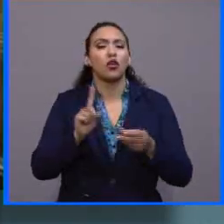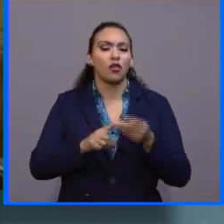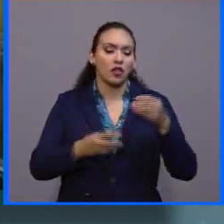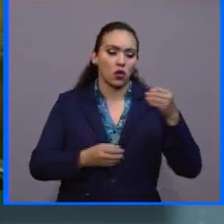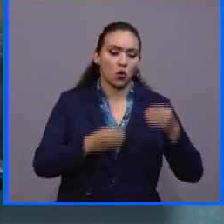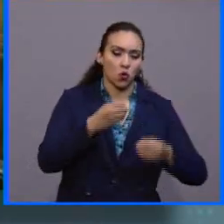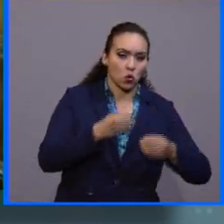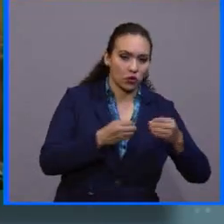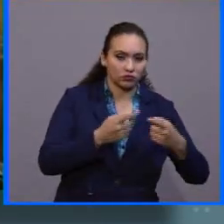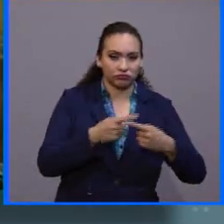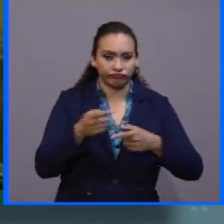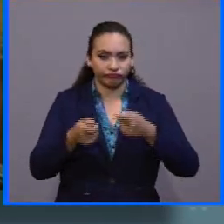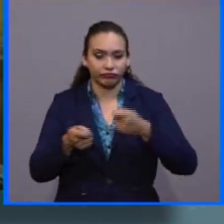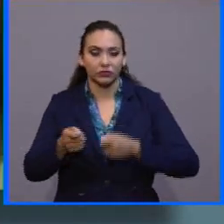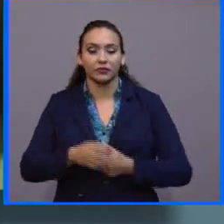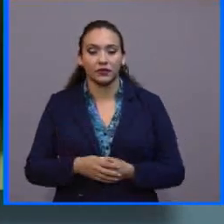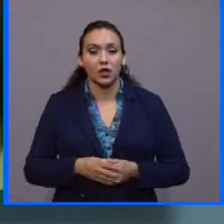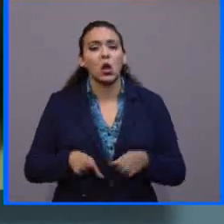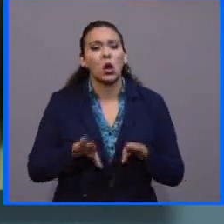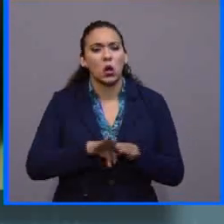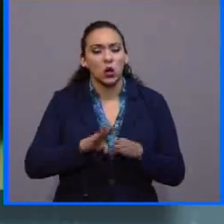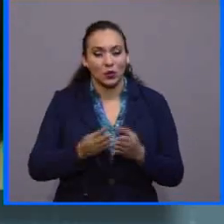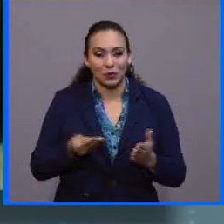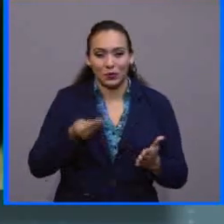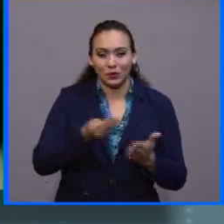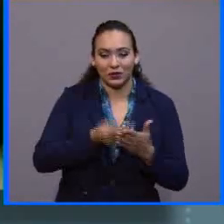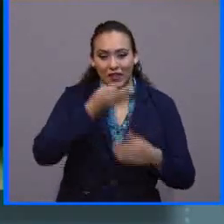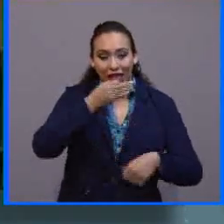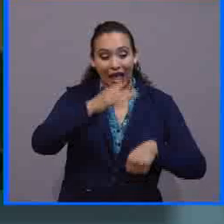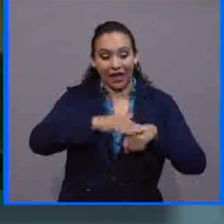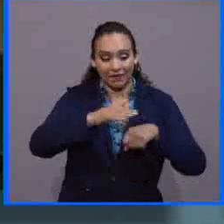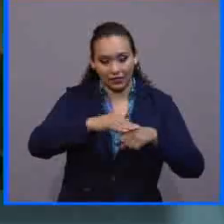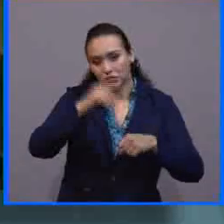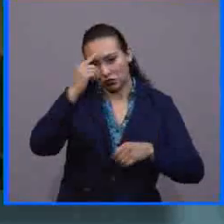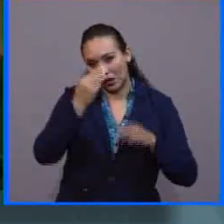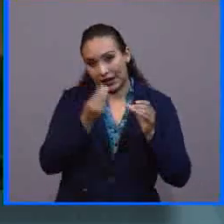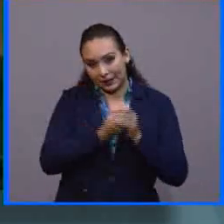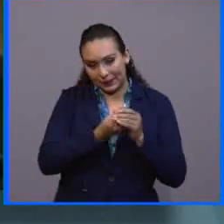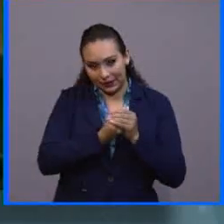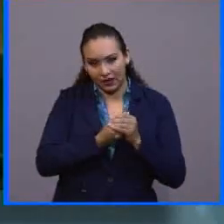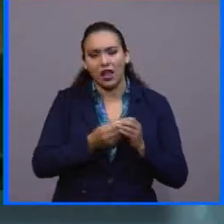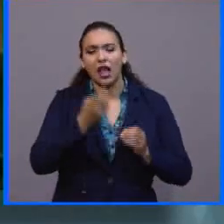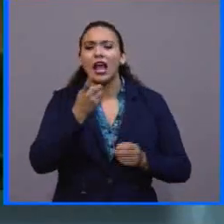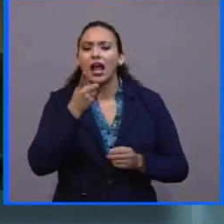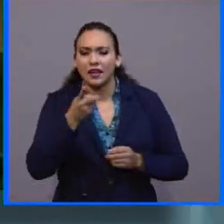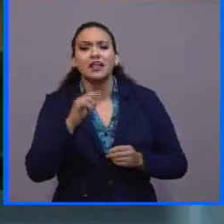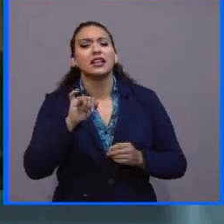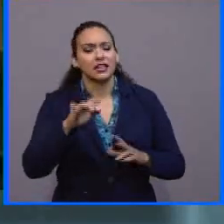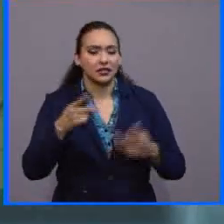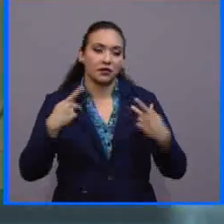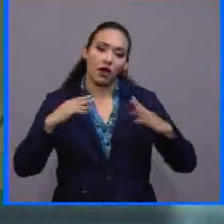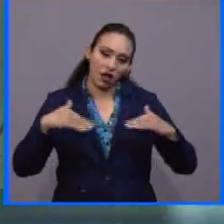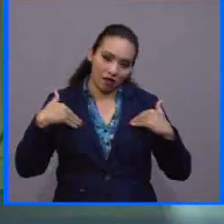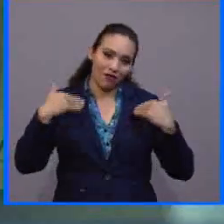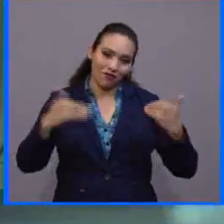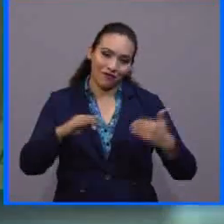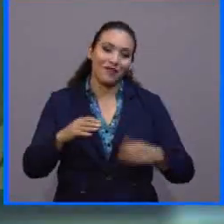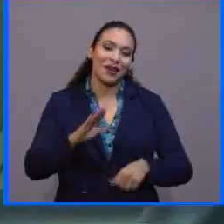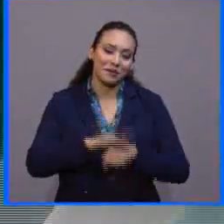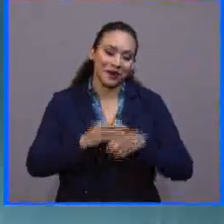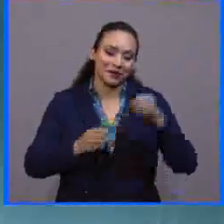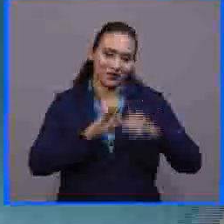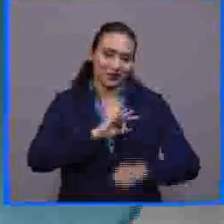y tribunales de enjuiciamiento, mediante la colocación de avisos de privacidad, con lo que se robustece la confianza en el sistema de justicia.